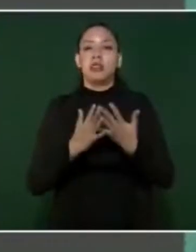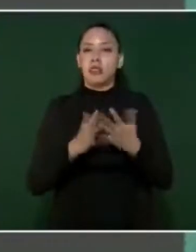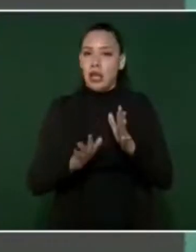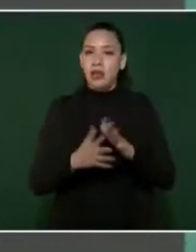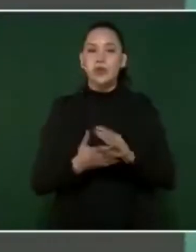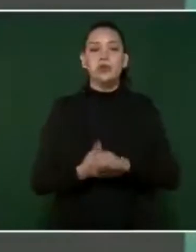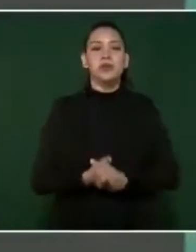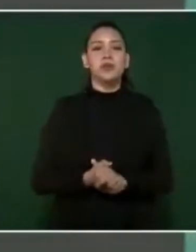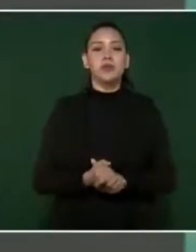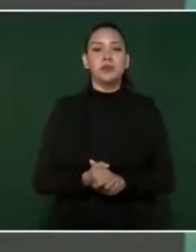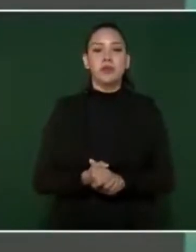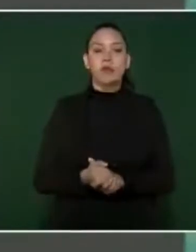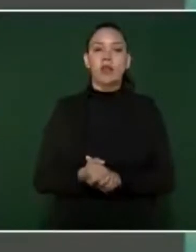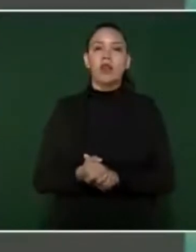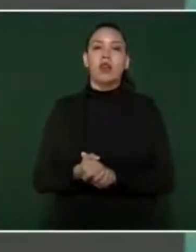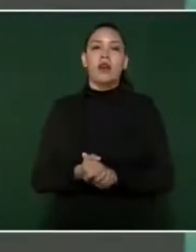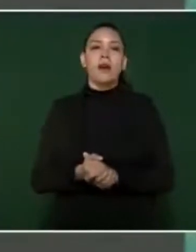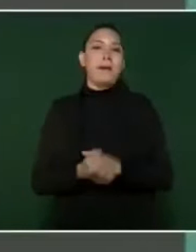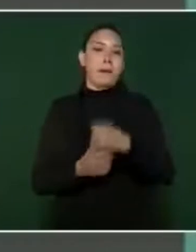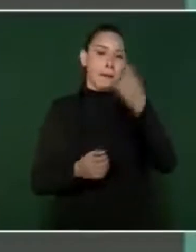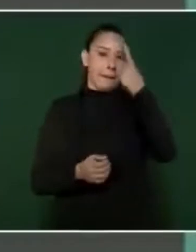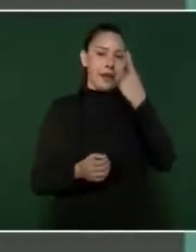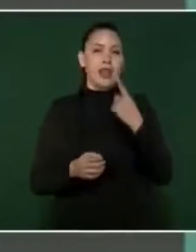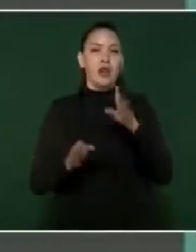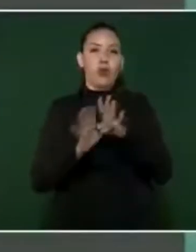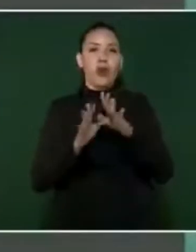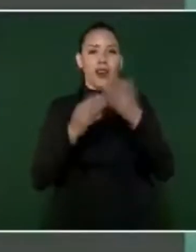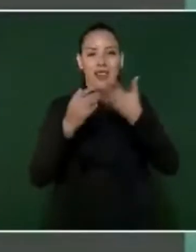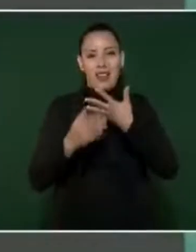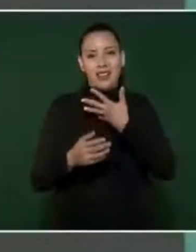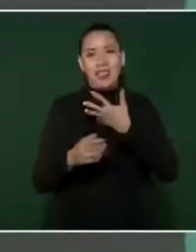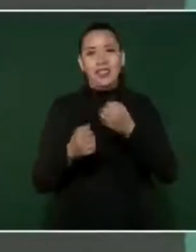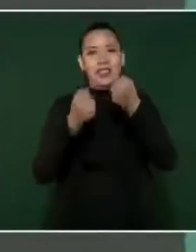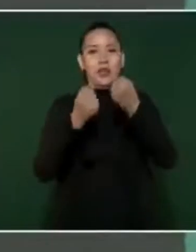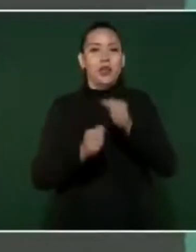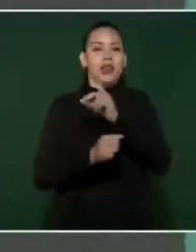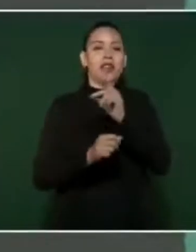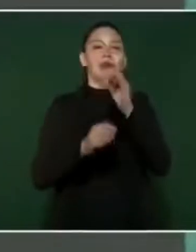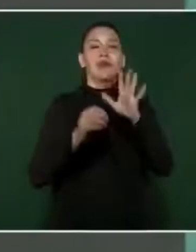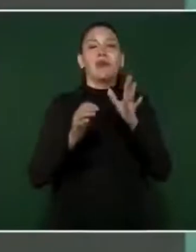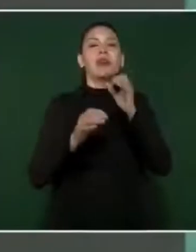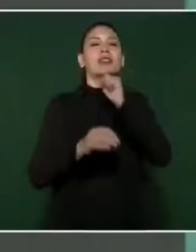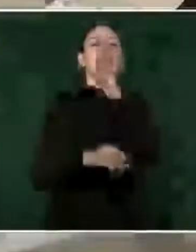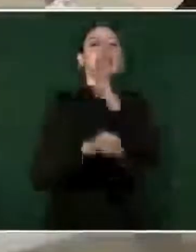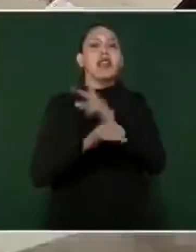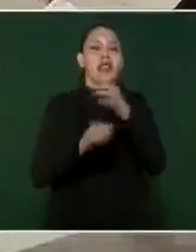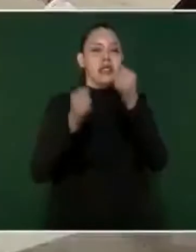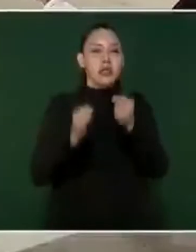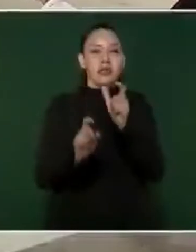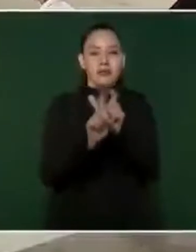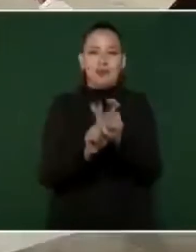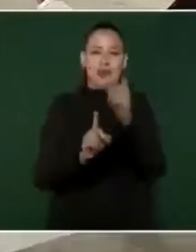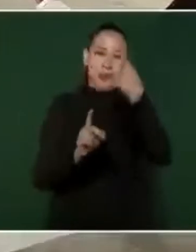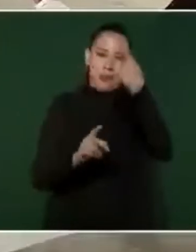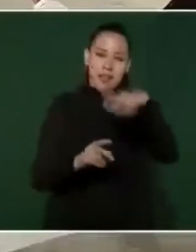de la Secretaría de Seguridad Pública y de la Secretaría de la Defensa este asunto. Y